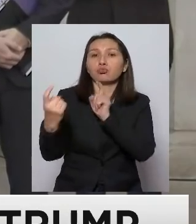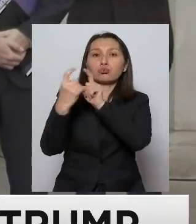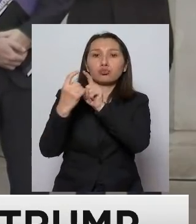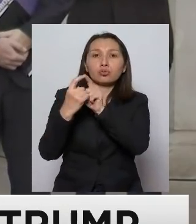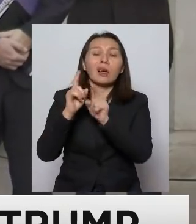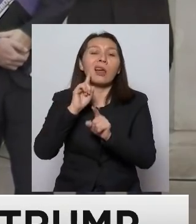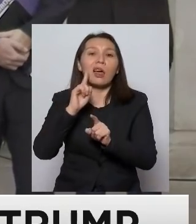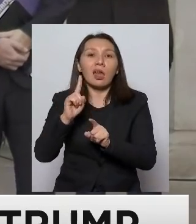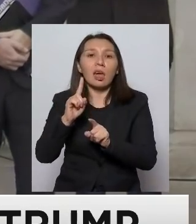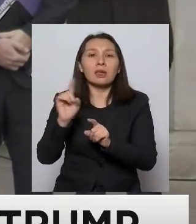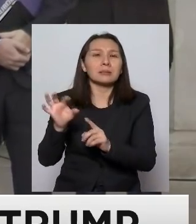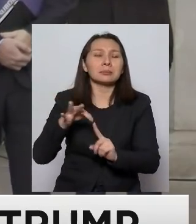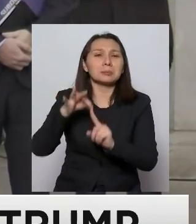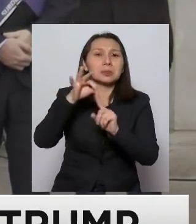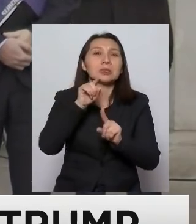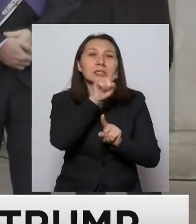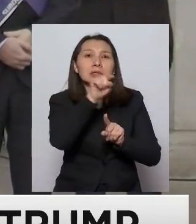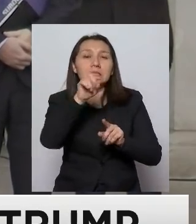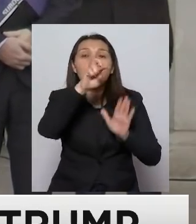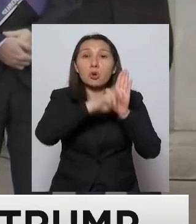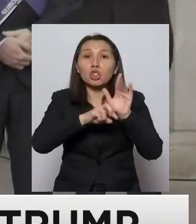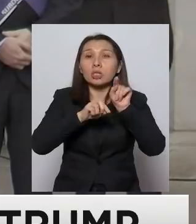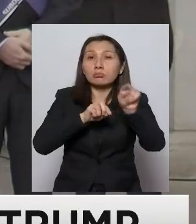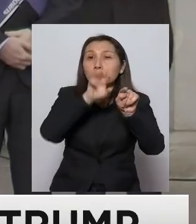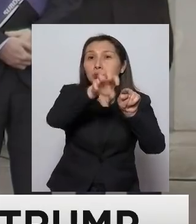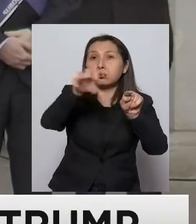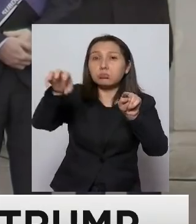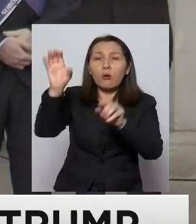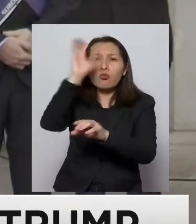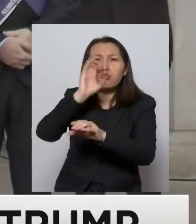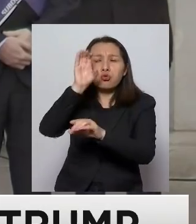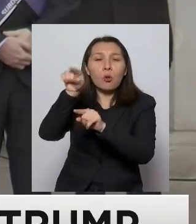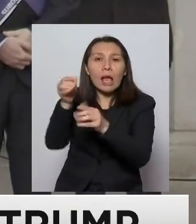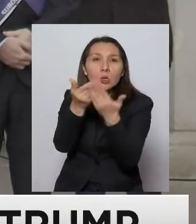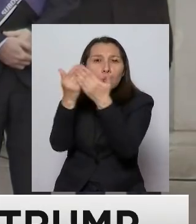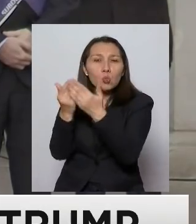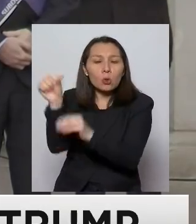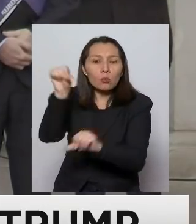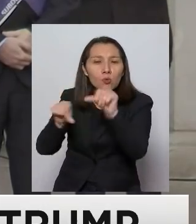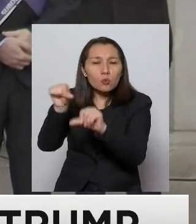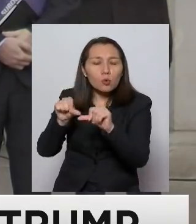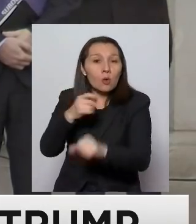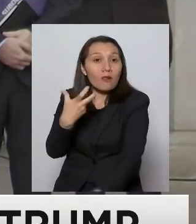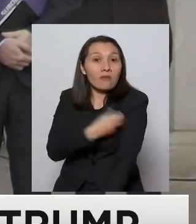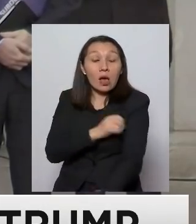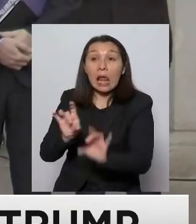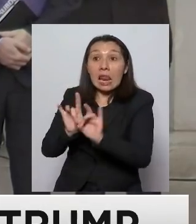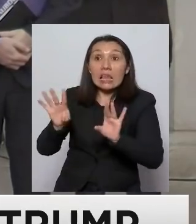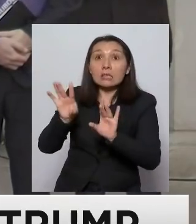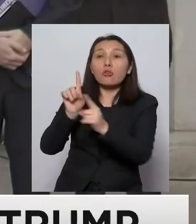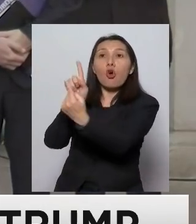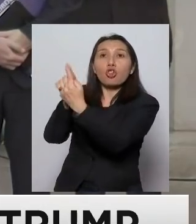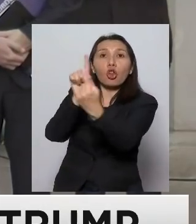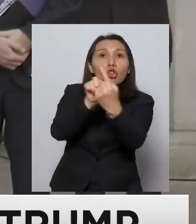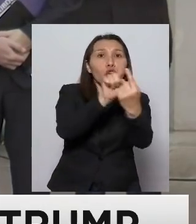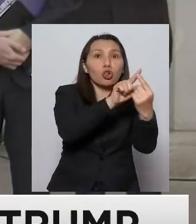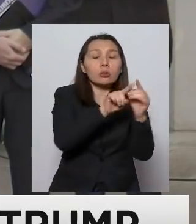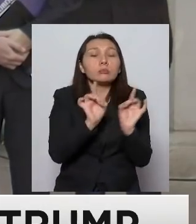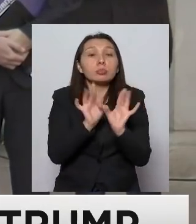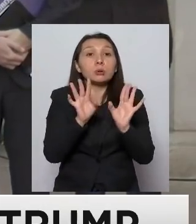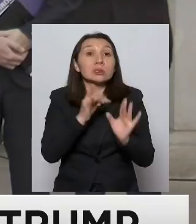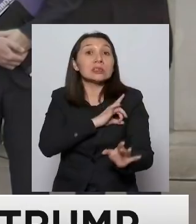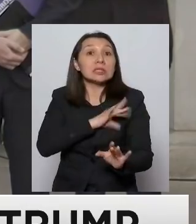con los principales proyectos que están avanzando en una vacuna para que cuando esté esa vacuna, Chile esté en el